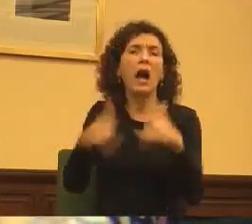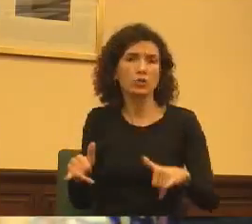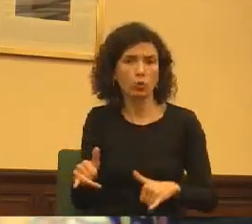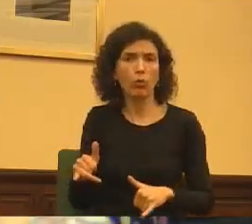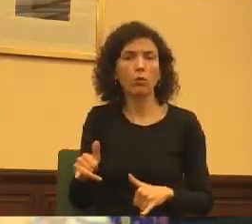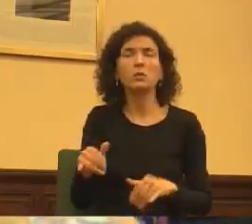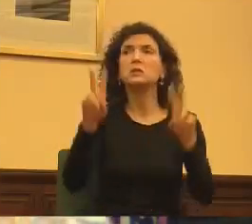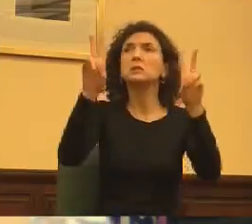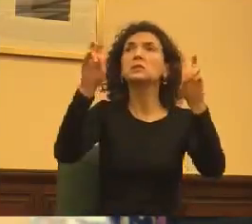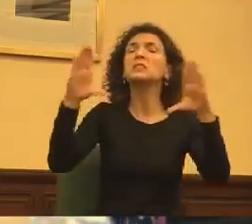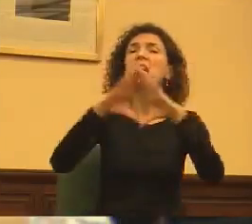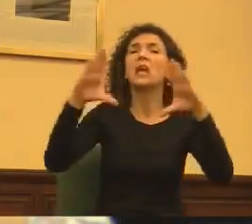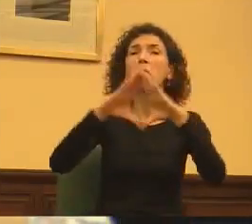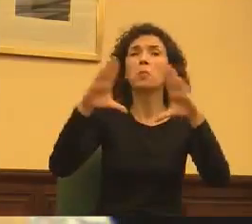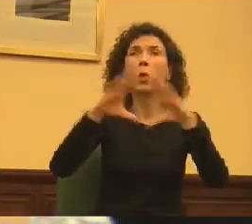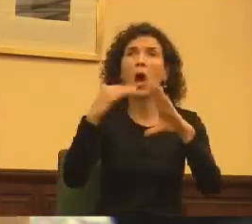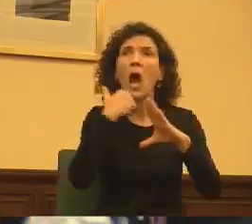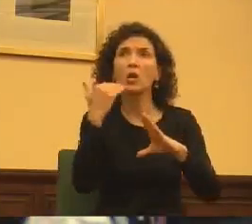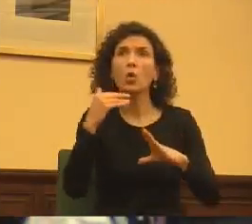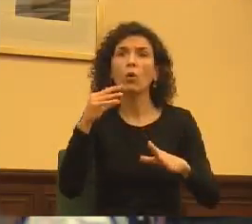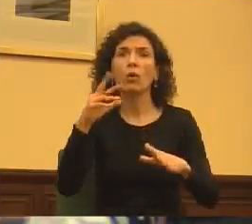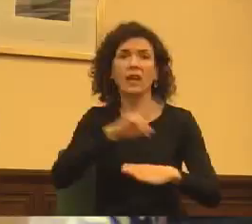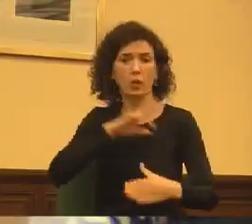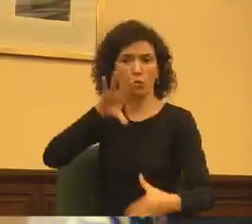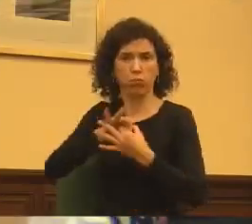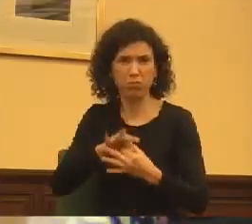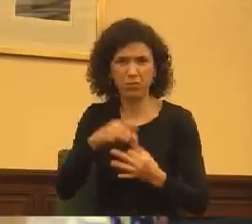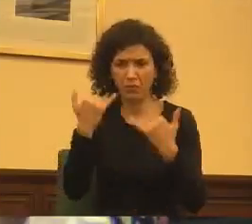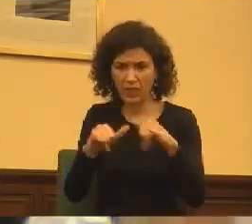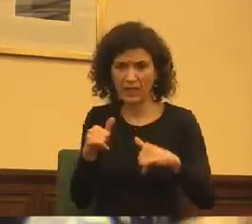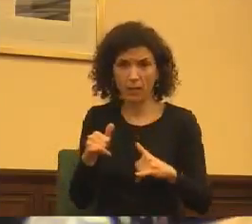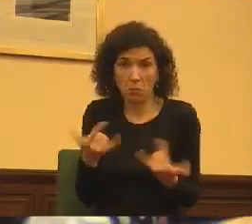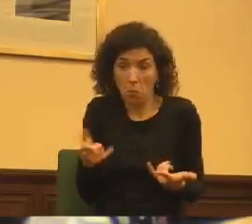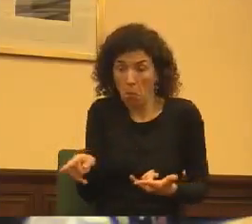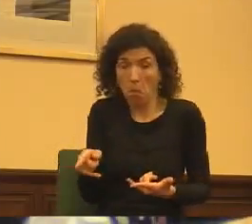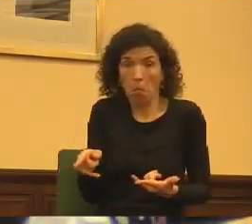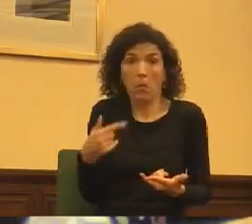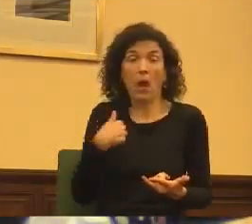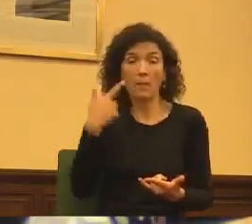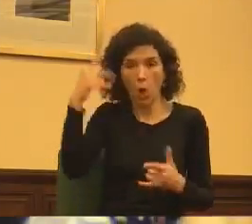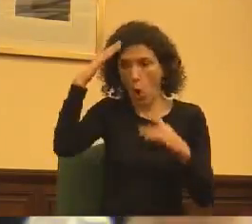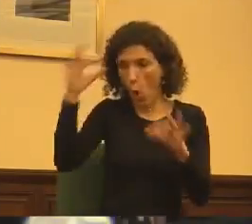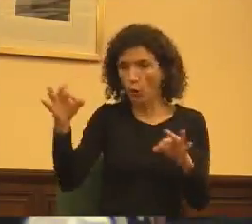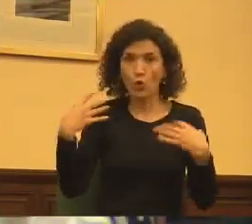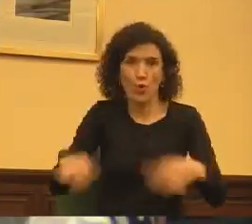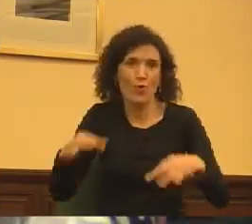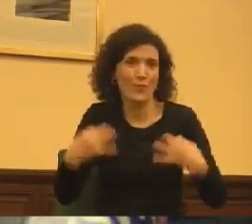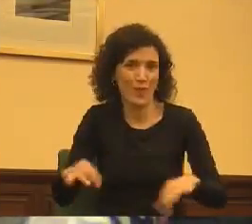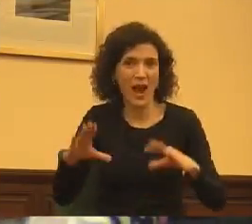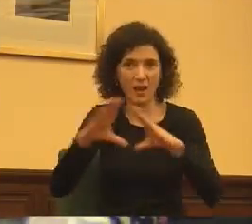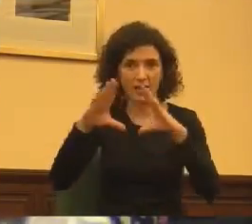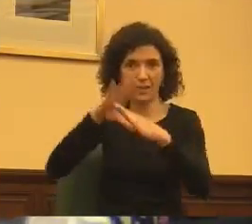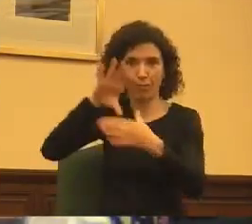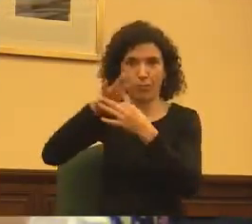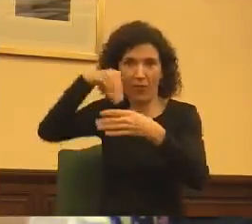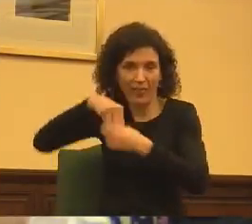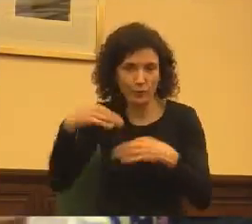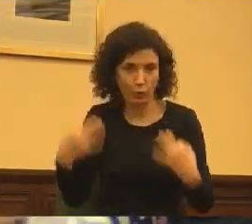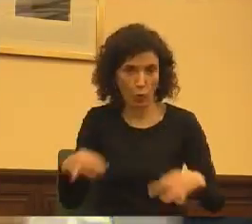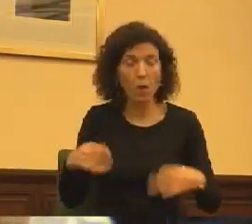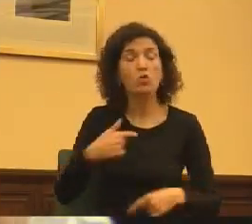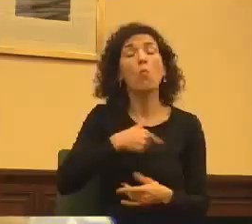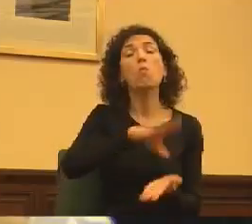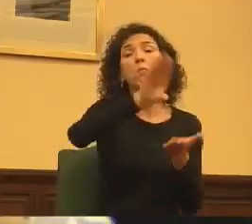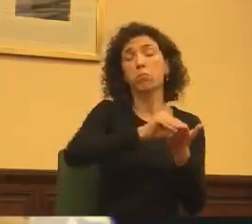en un templo de carácter religioso. A mí me parece absolutamente lógico y normal. Y sí, me podía